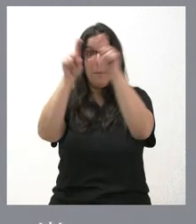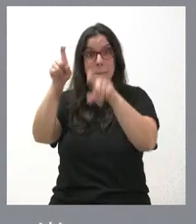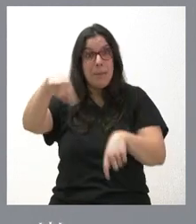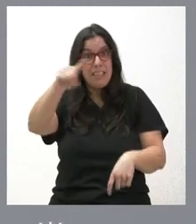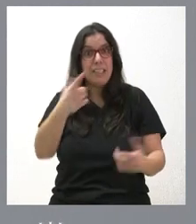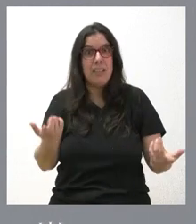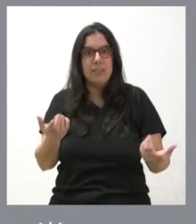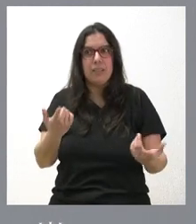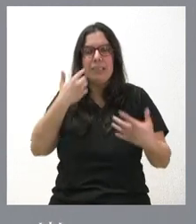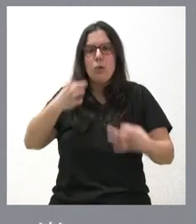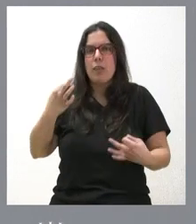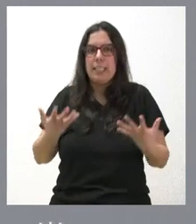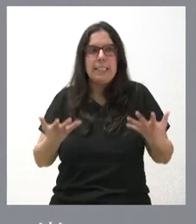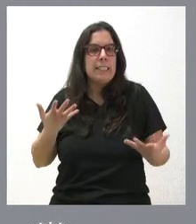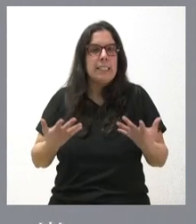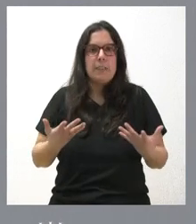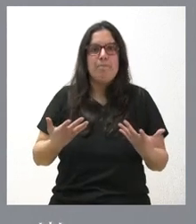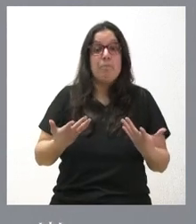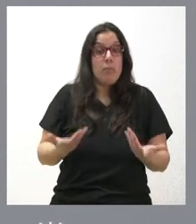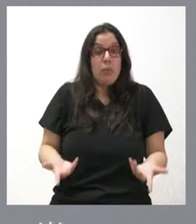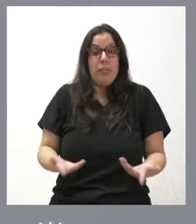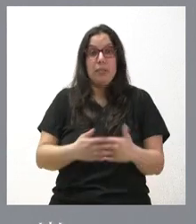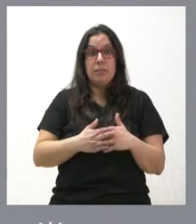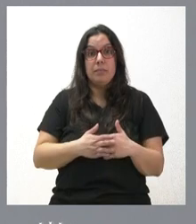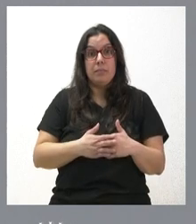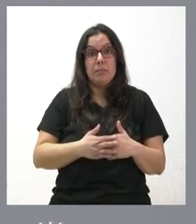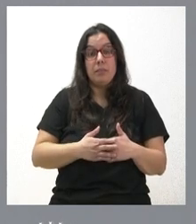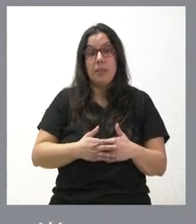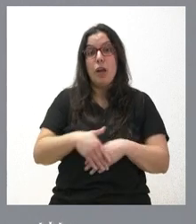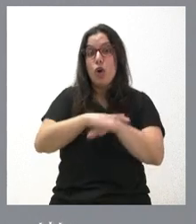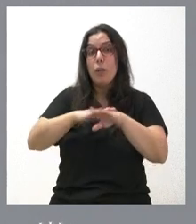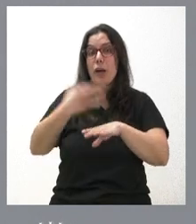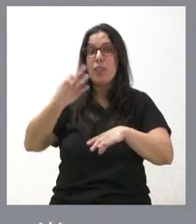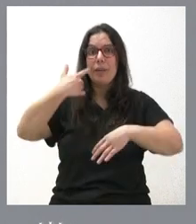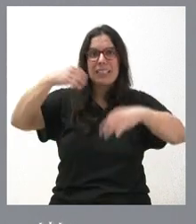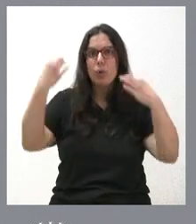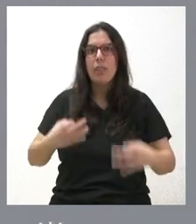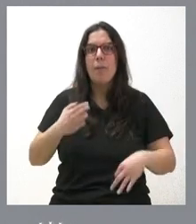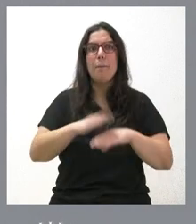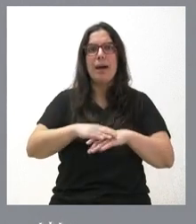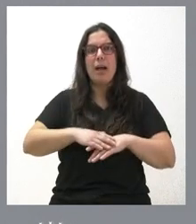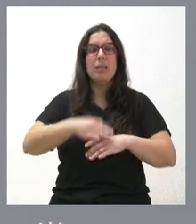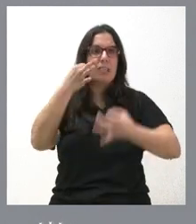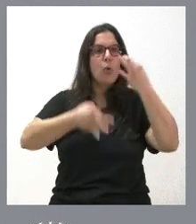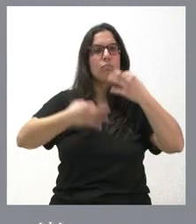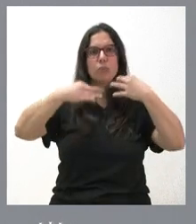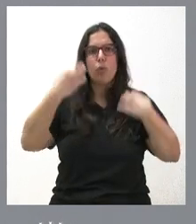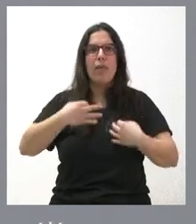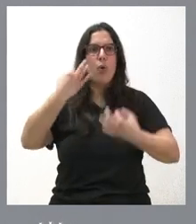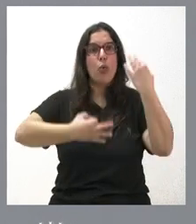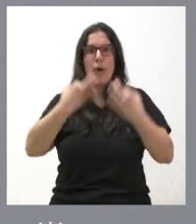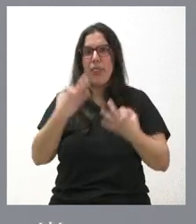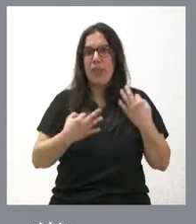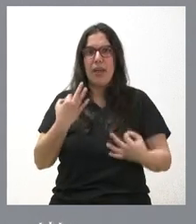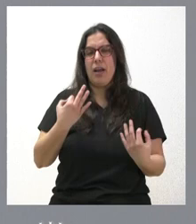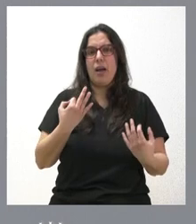que les falta seguridad jurídica si es que lo que tenía que garantizar el gobierno es la seguridad jurídica y hoy las empresas tienen más inseguridad de lo que tenían ayer porque